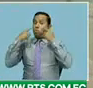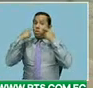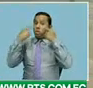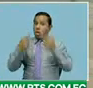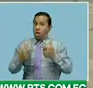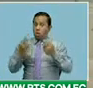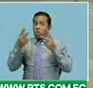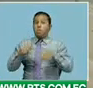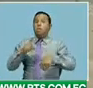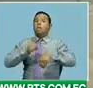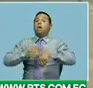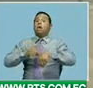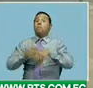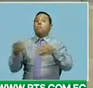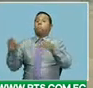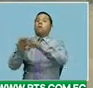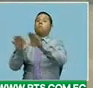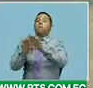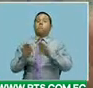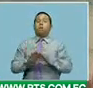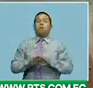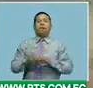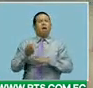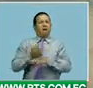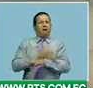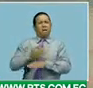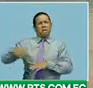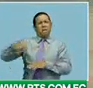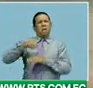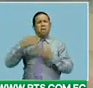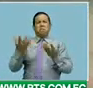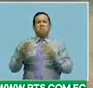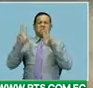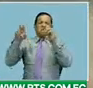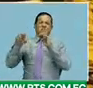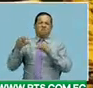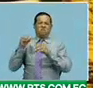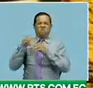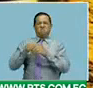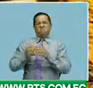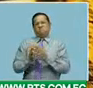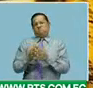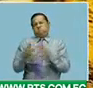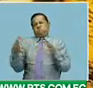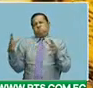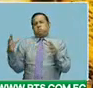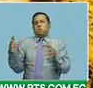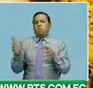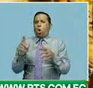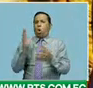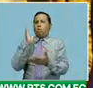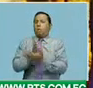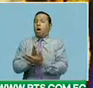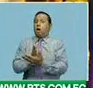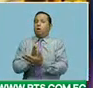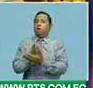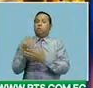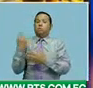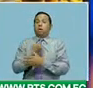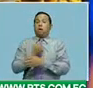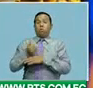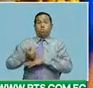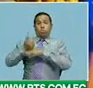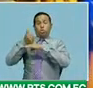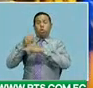tenido algunos inconvenientes de que no se estaba respetando el aforo en las discotecas en esta comunidad. Nuestro comisario fue pues